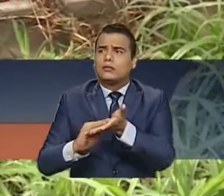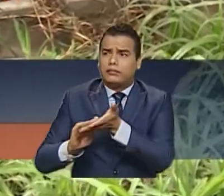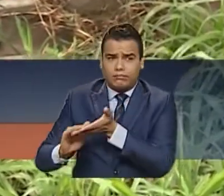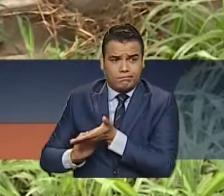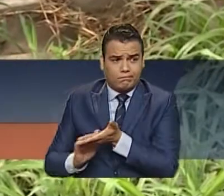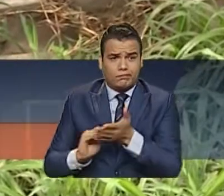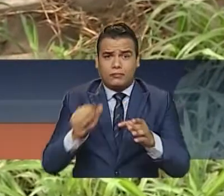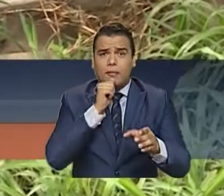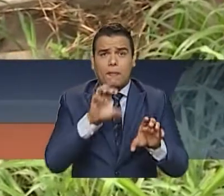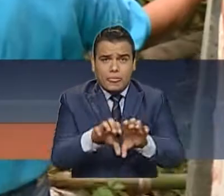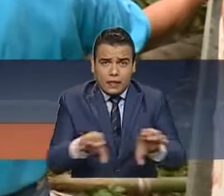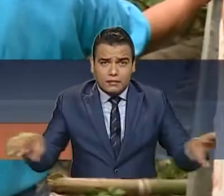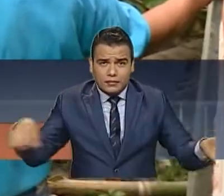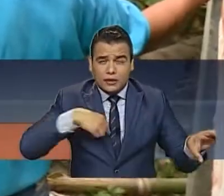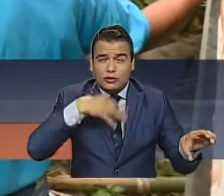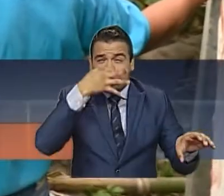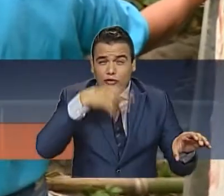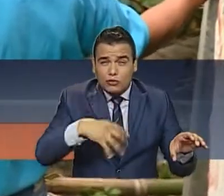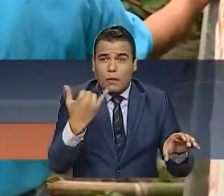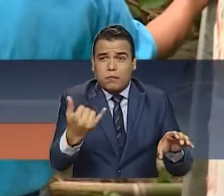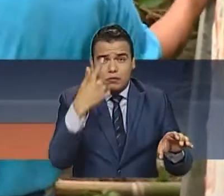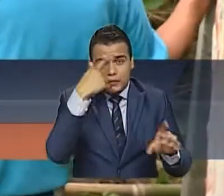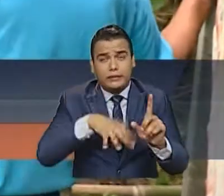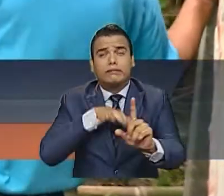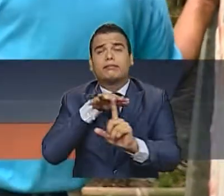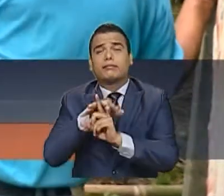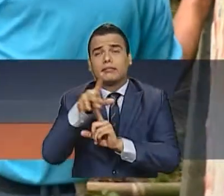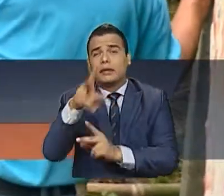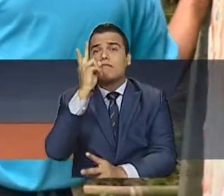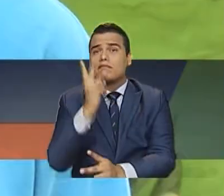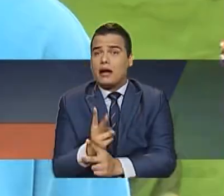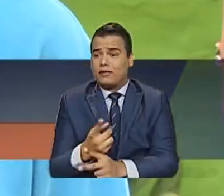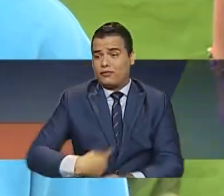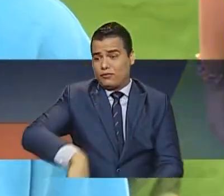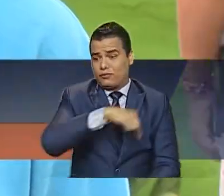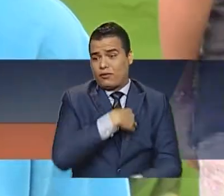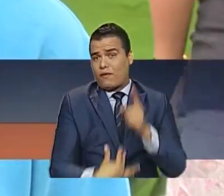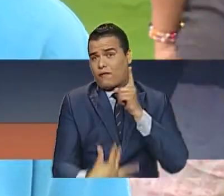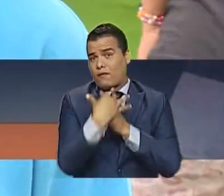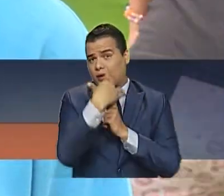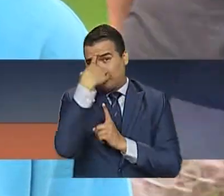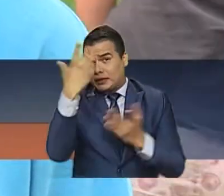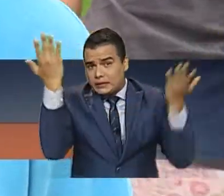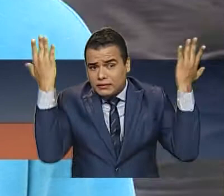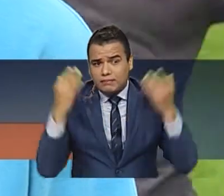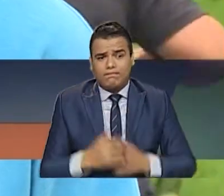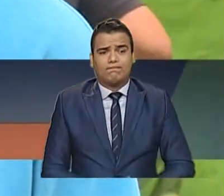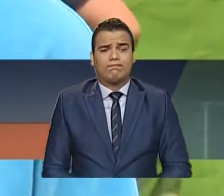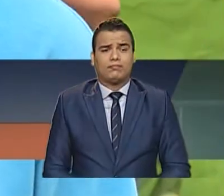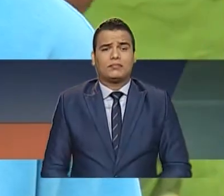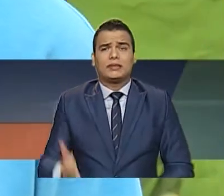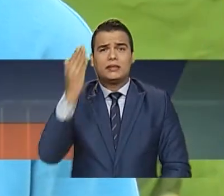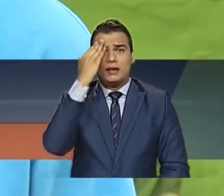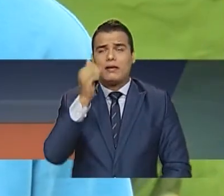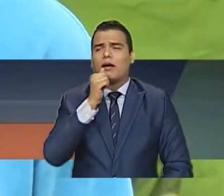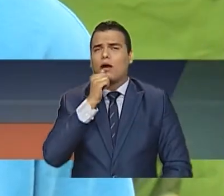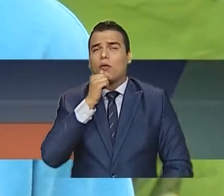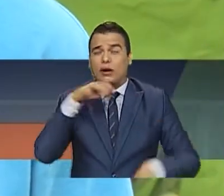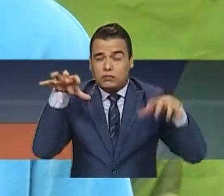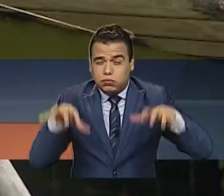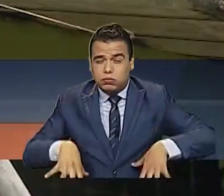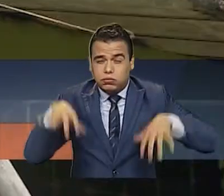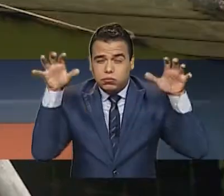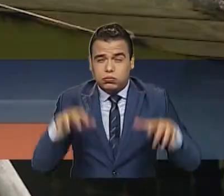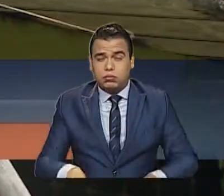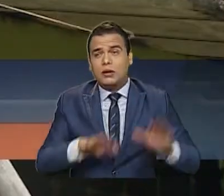esta tubería de aguas residuales que los deja en inminente peligro de una quebrada que las aguas lluvias no tienen sacia